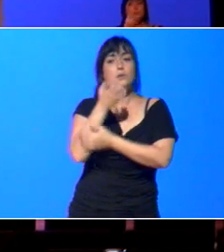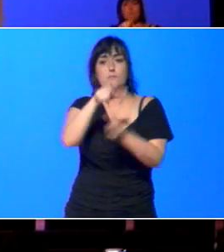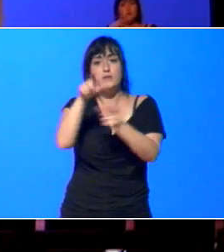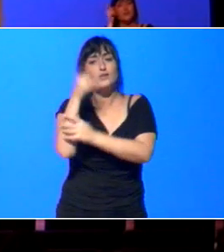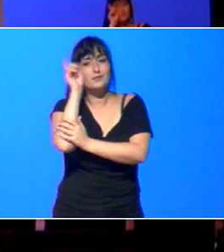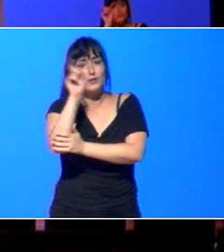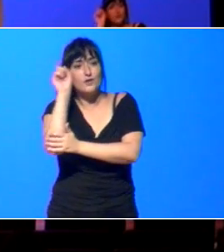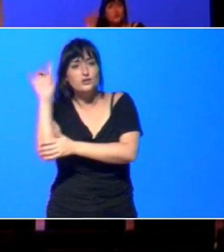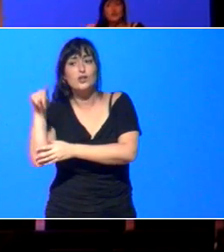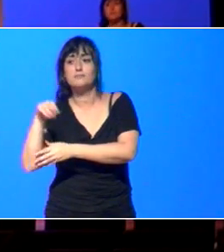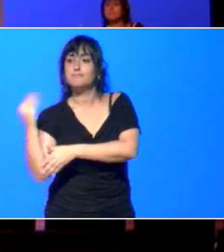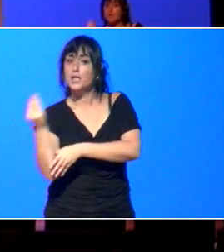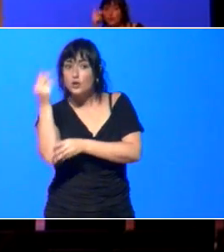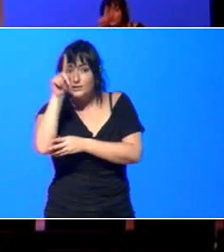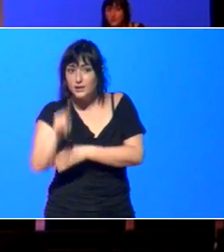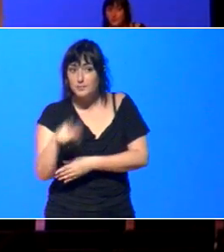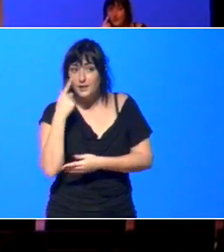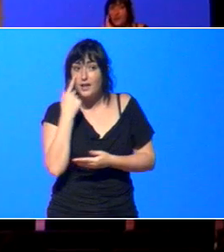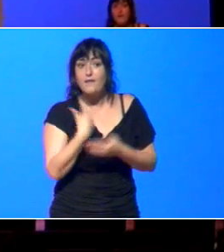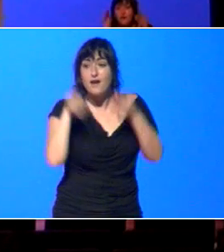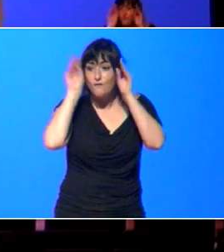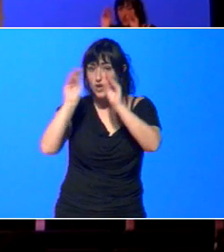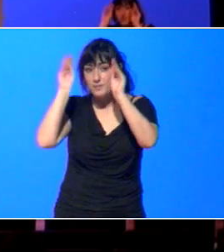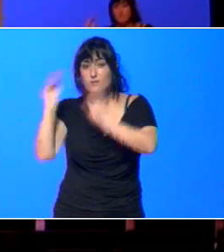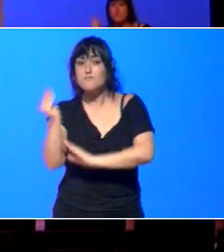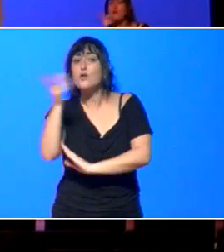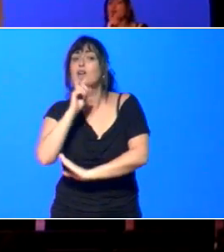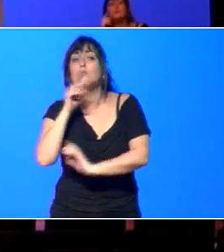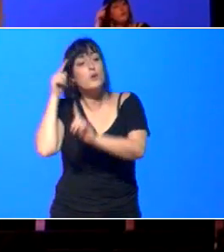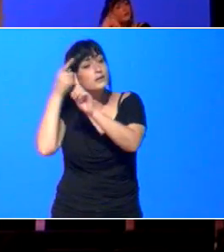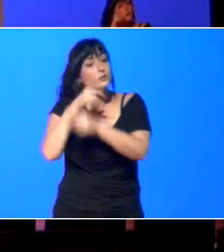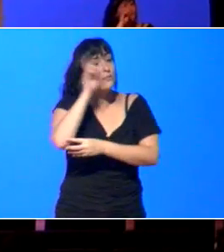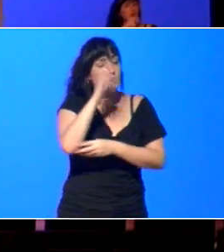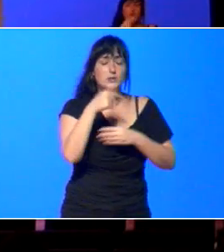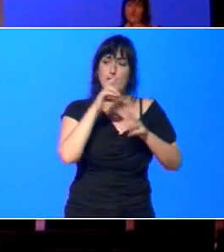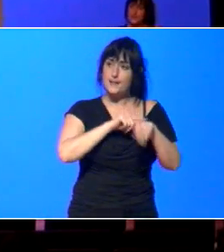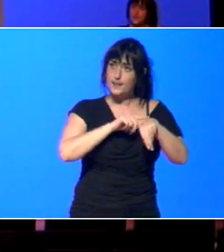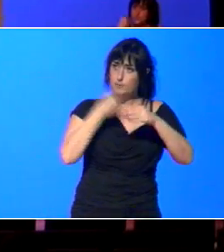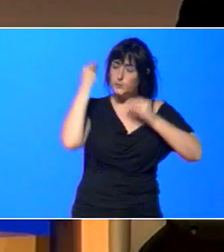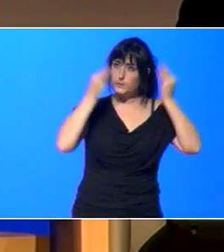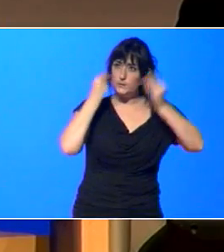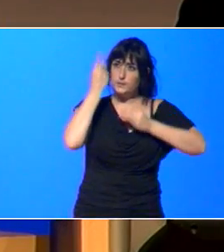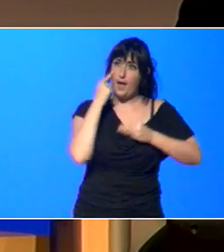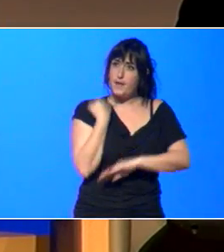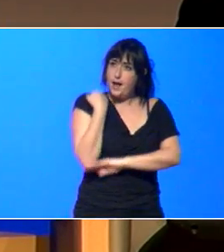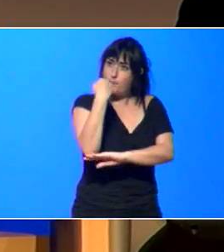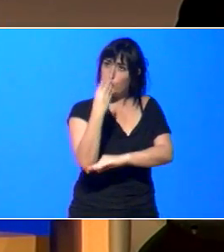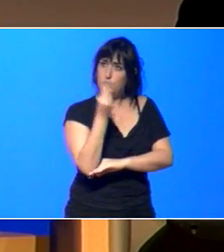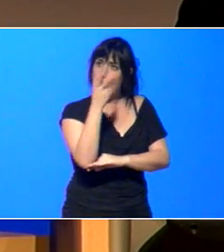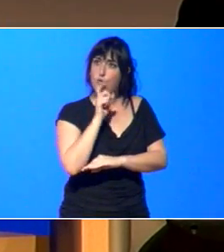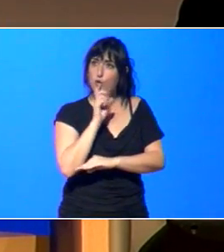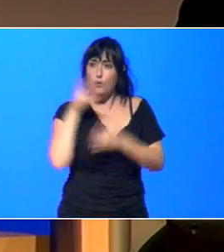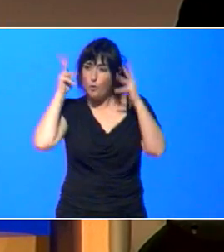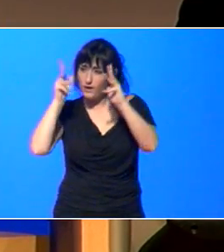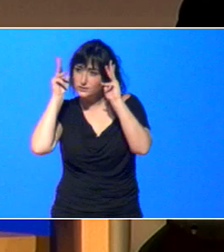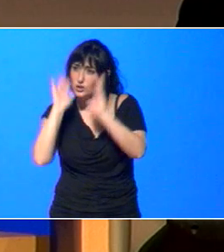políticas de ordenación para que los equipos docentes tengan tiempo sensato de reflexionar, cómo mejorar los apoyos y los asesoramientos